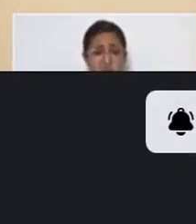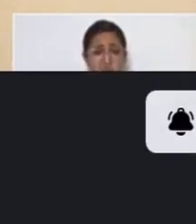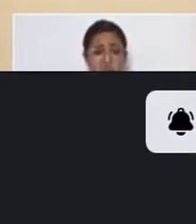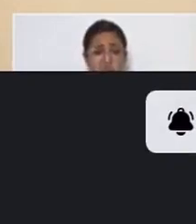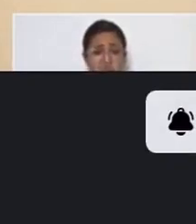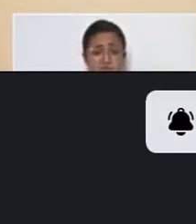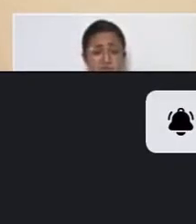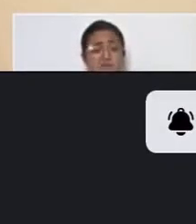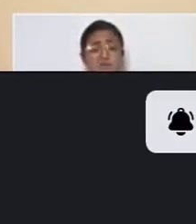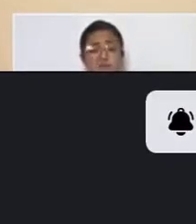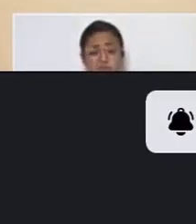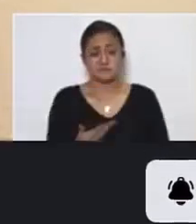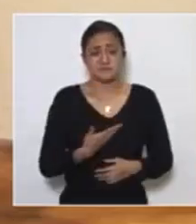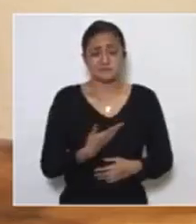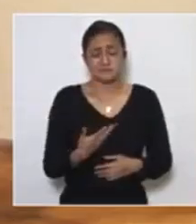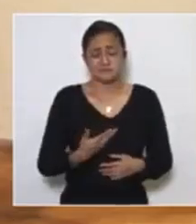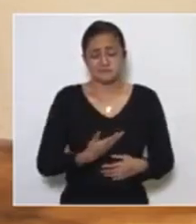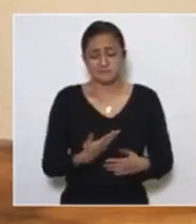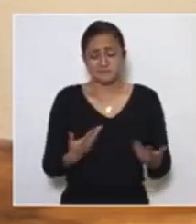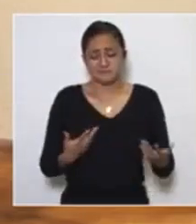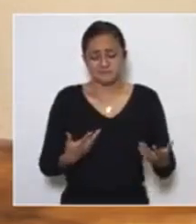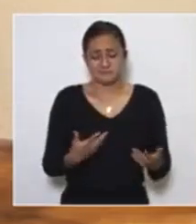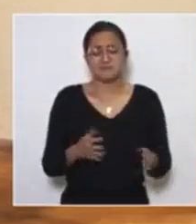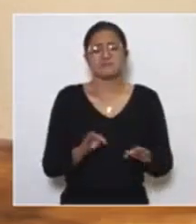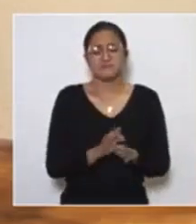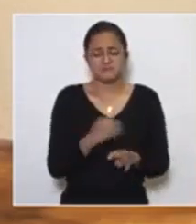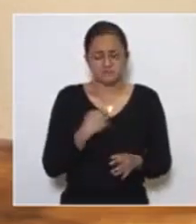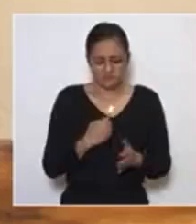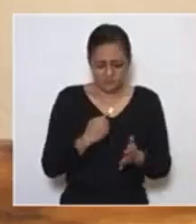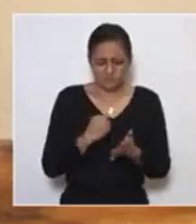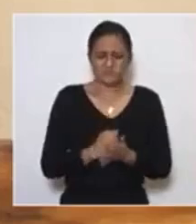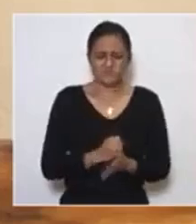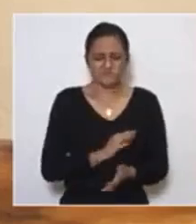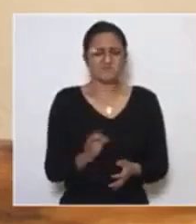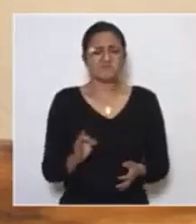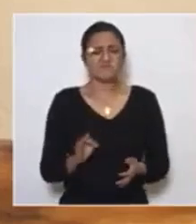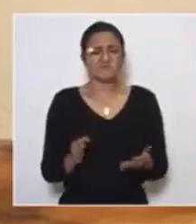Seamos exigentes, seamos muy exigentes.